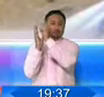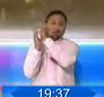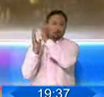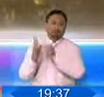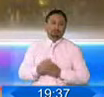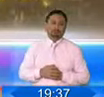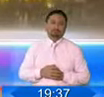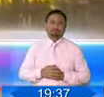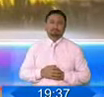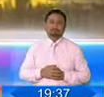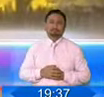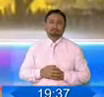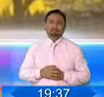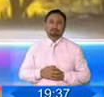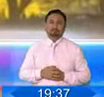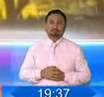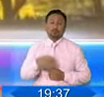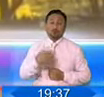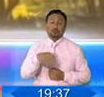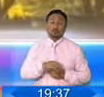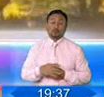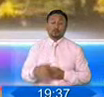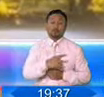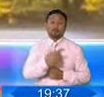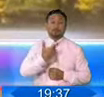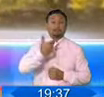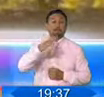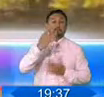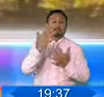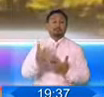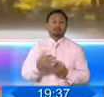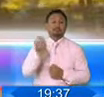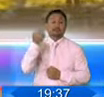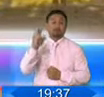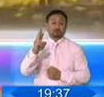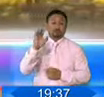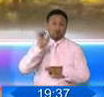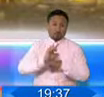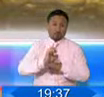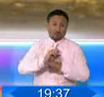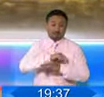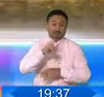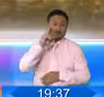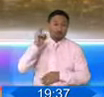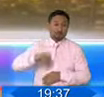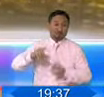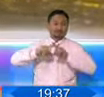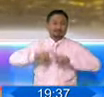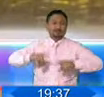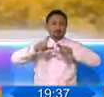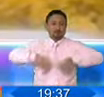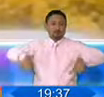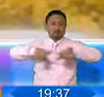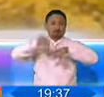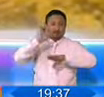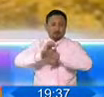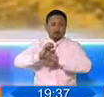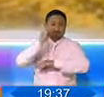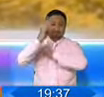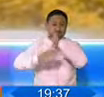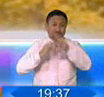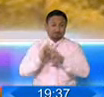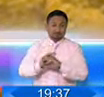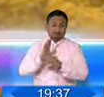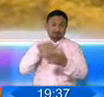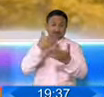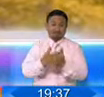acontecimiento. Sin duda alguna es uno de los espectáculos más esperados en el sur del país, pues turistas de diferentes partes de Ecuador y del mundo